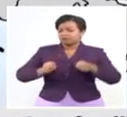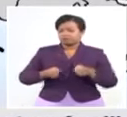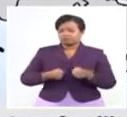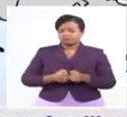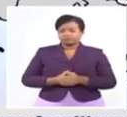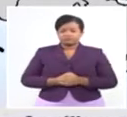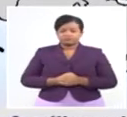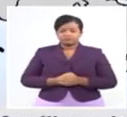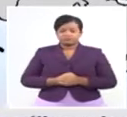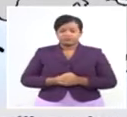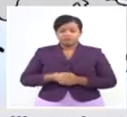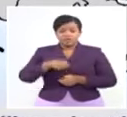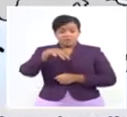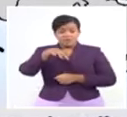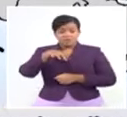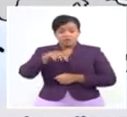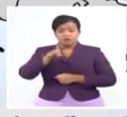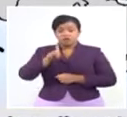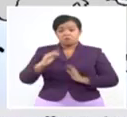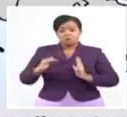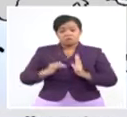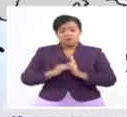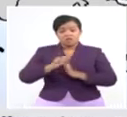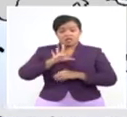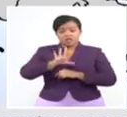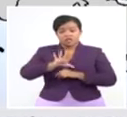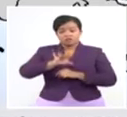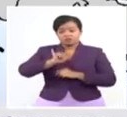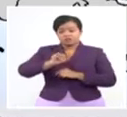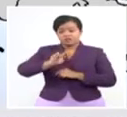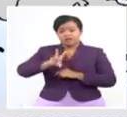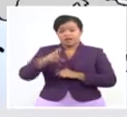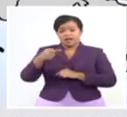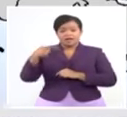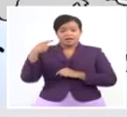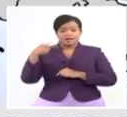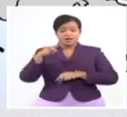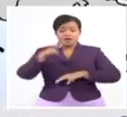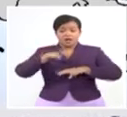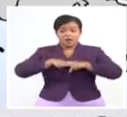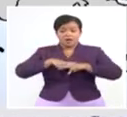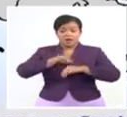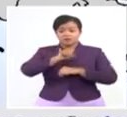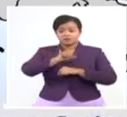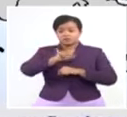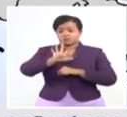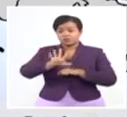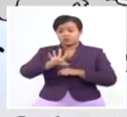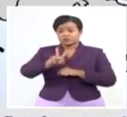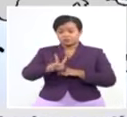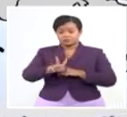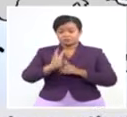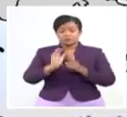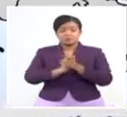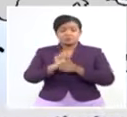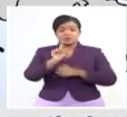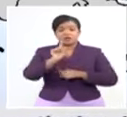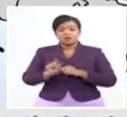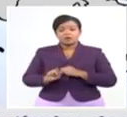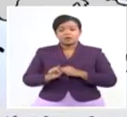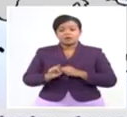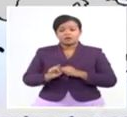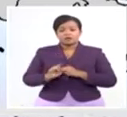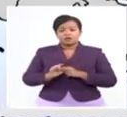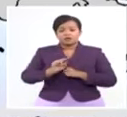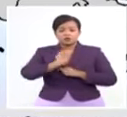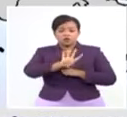1.563 casos en el día de ayer. La Habana 652, Mayabeque